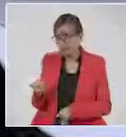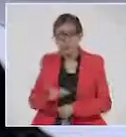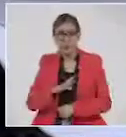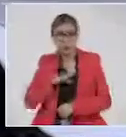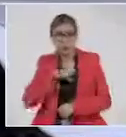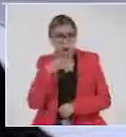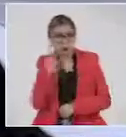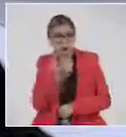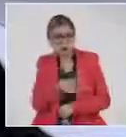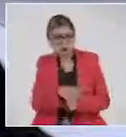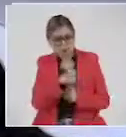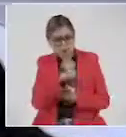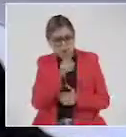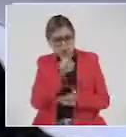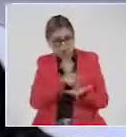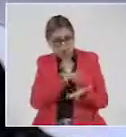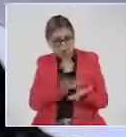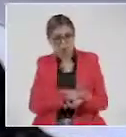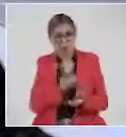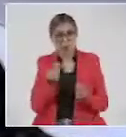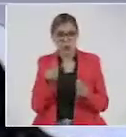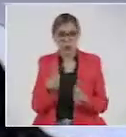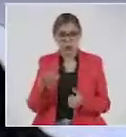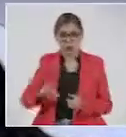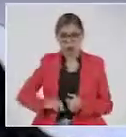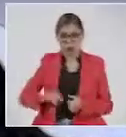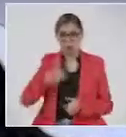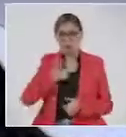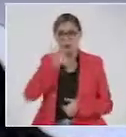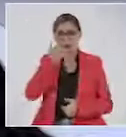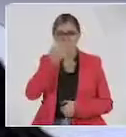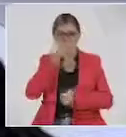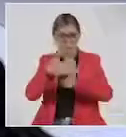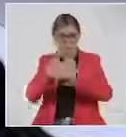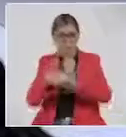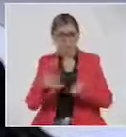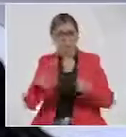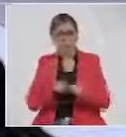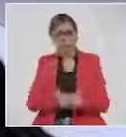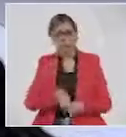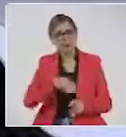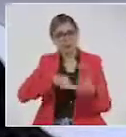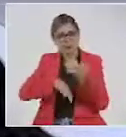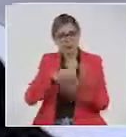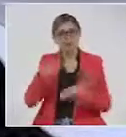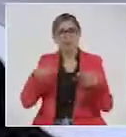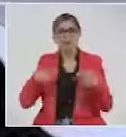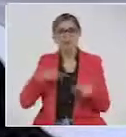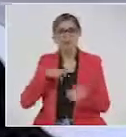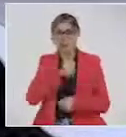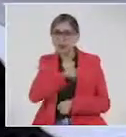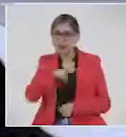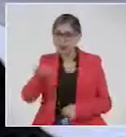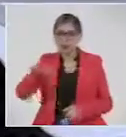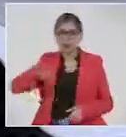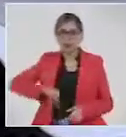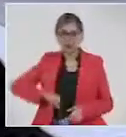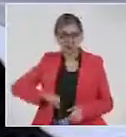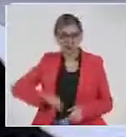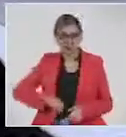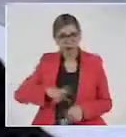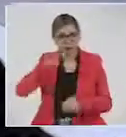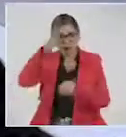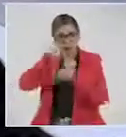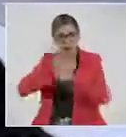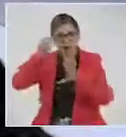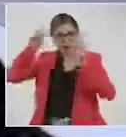que fueron bastante interesantes. Y también nos gustaría hacer, con esta intervención, una llamada a todas las personas que estén interesadas en producir. Tenemos un